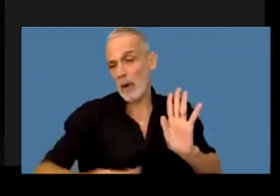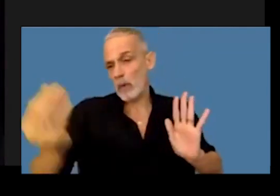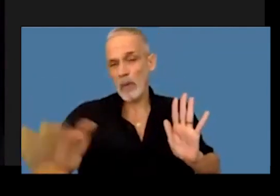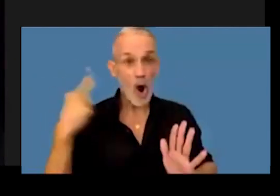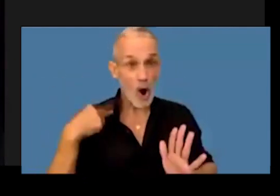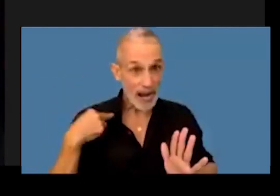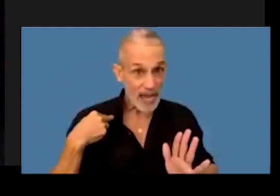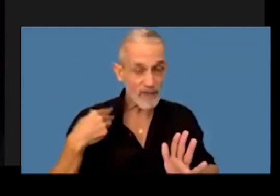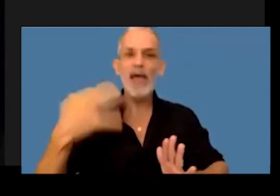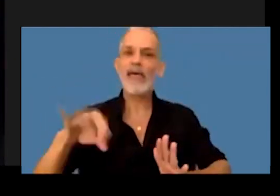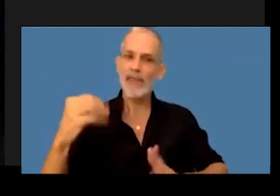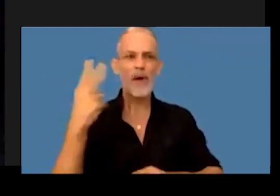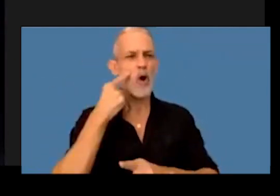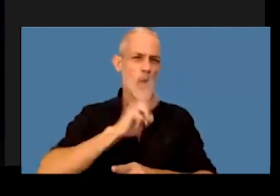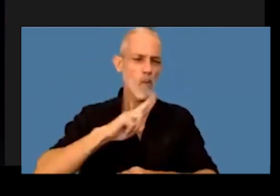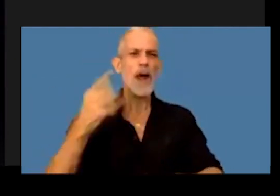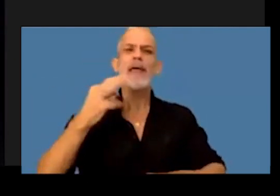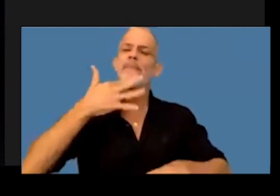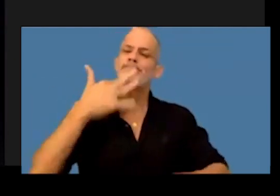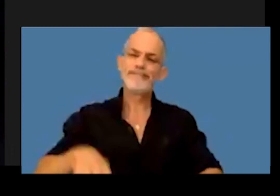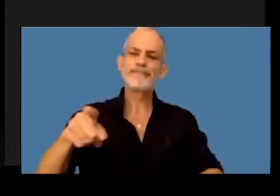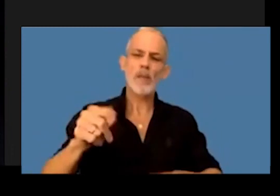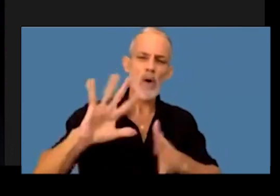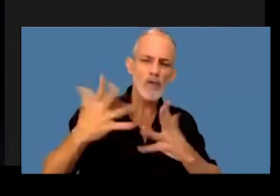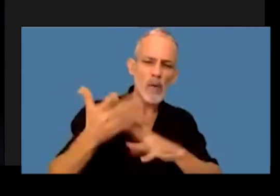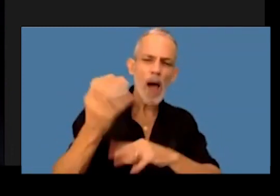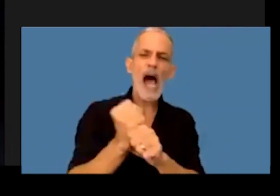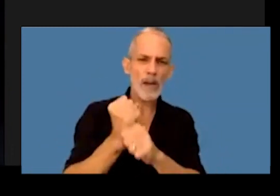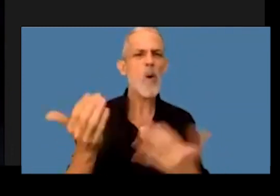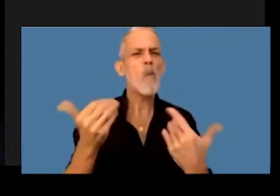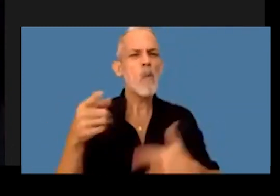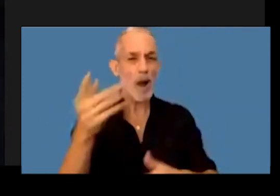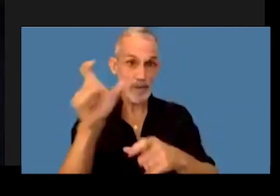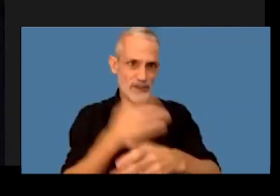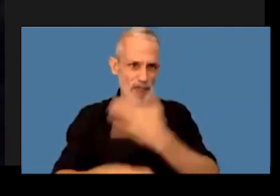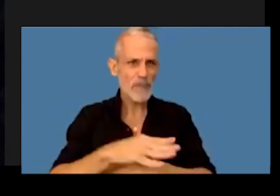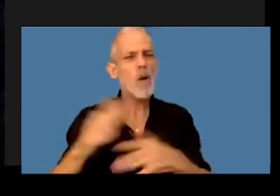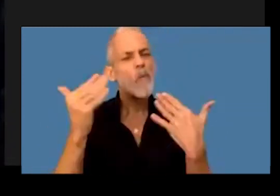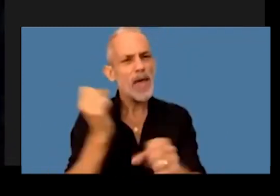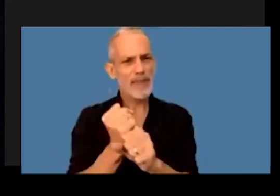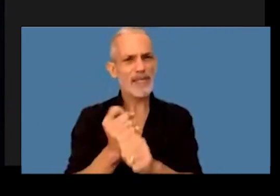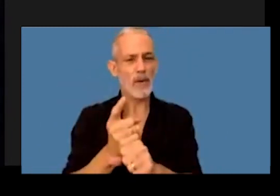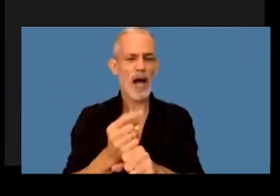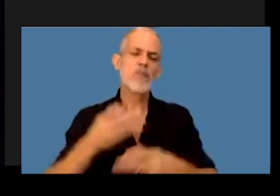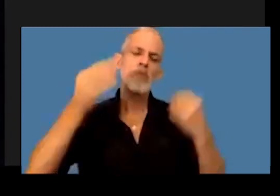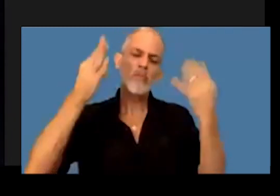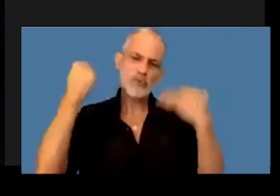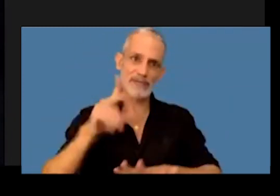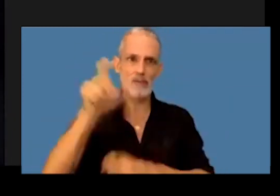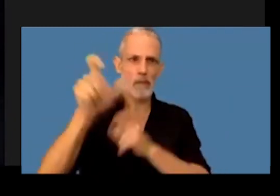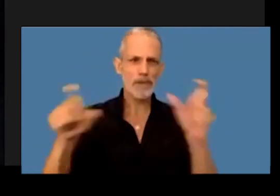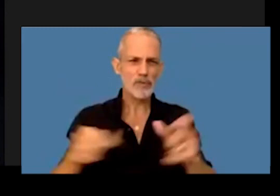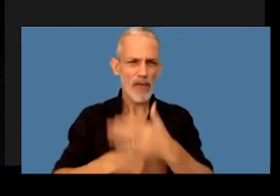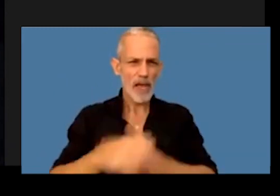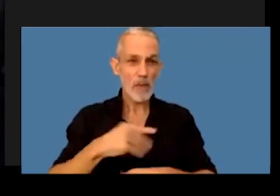de esas personas entiendan todo el potencial que tiene la persona con discapacidad. Nos ha pasado muchas personas que no tienen tareas